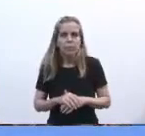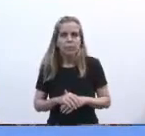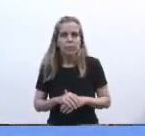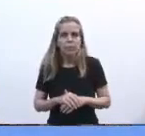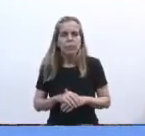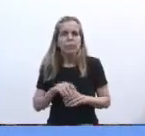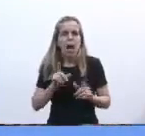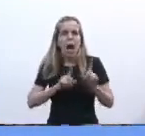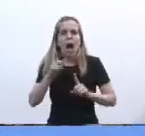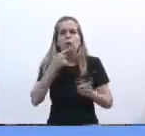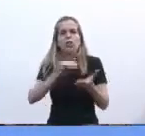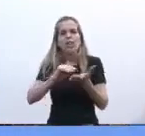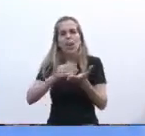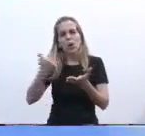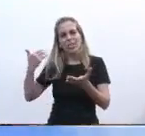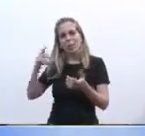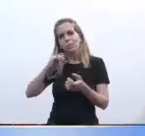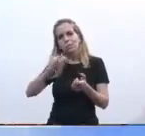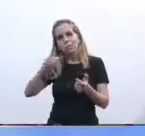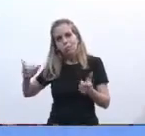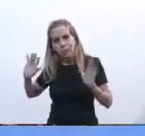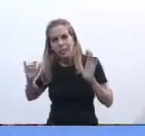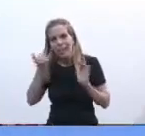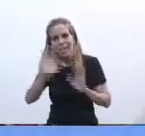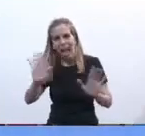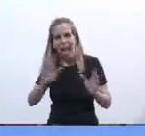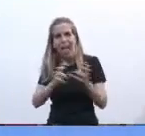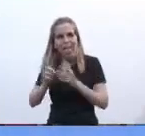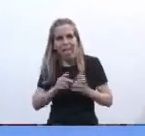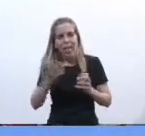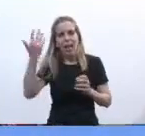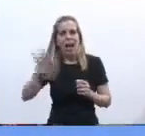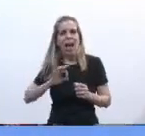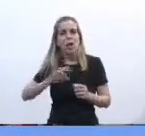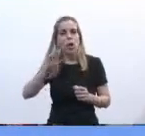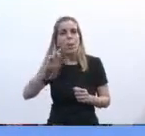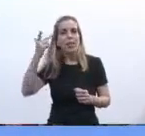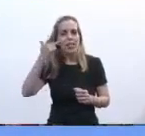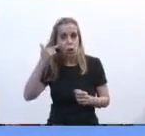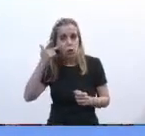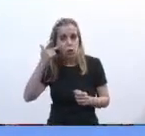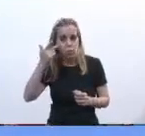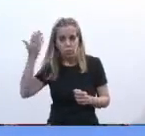preferentes hicieron mención estuvo del ordenamiento en el año 2018